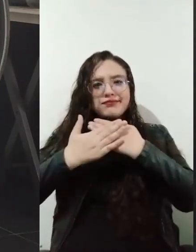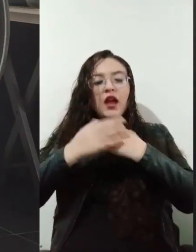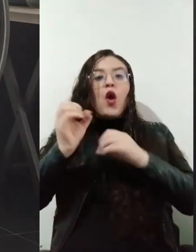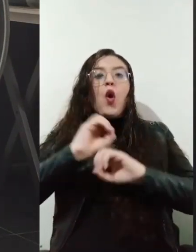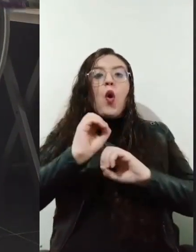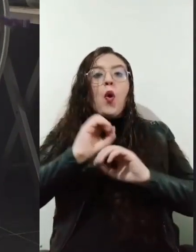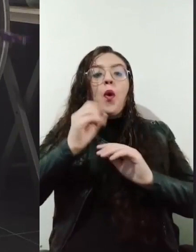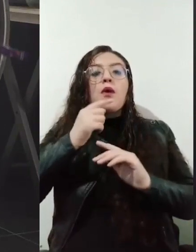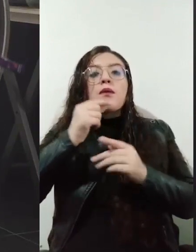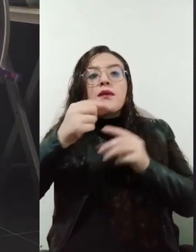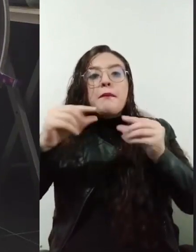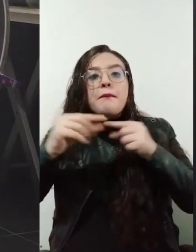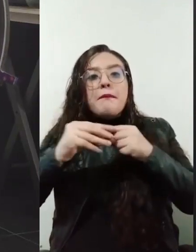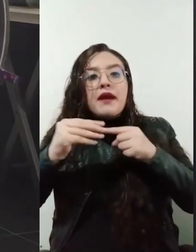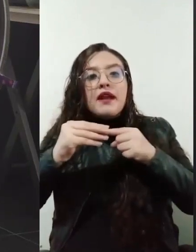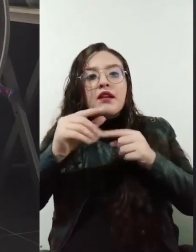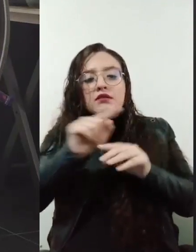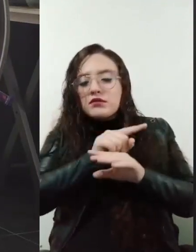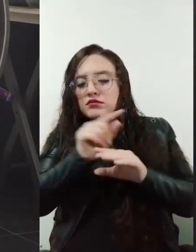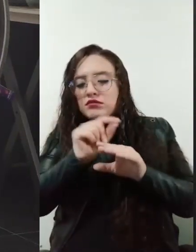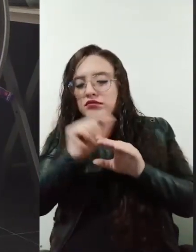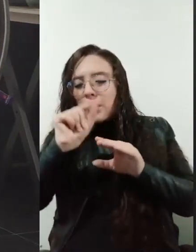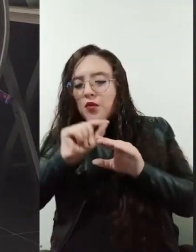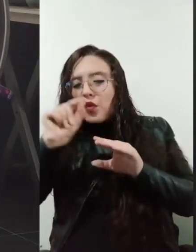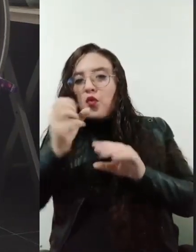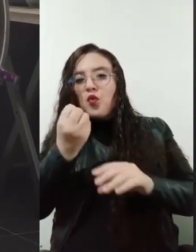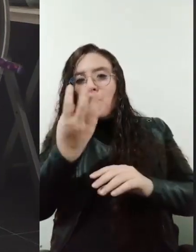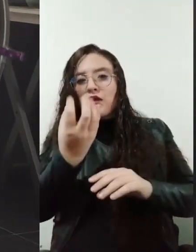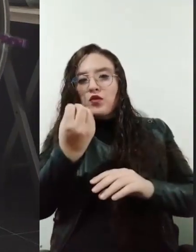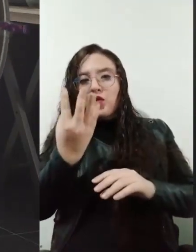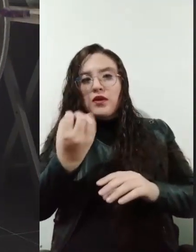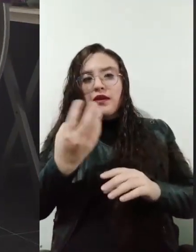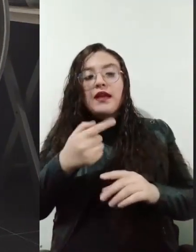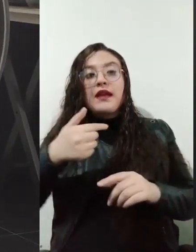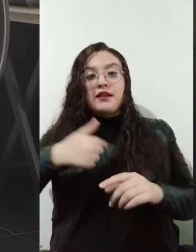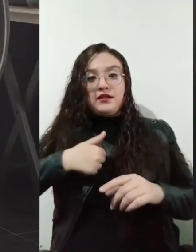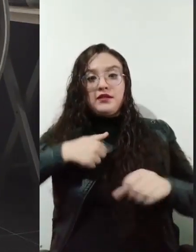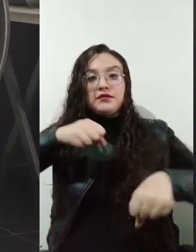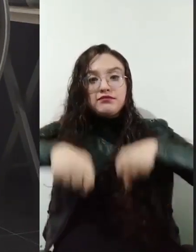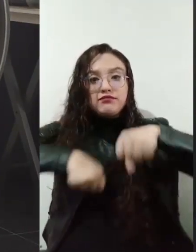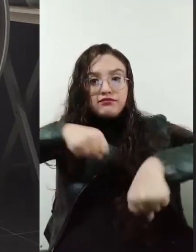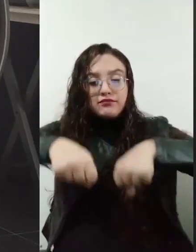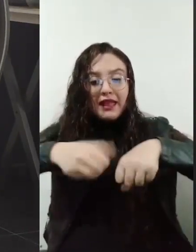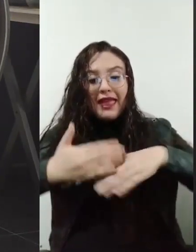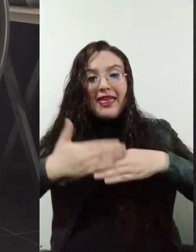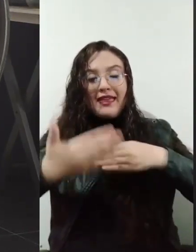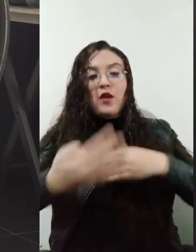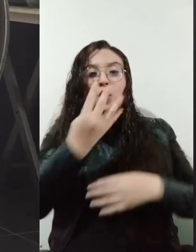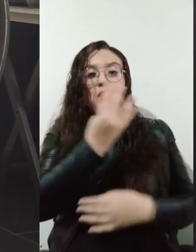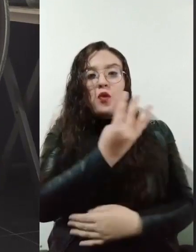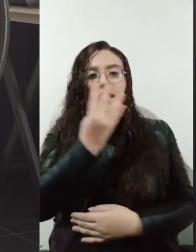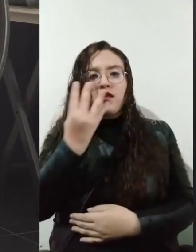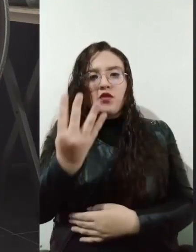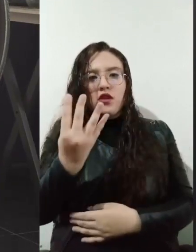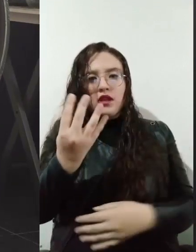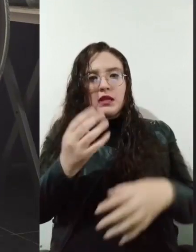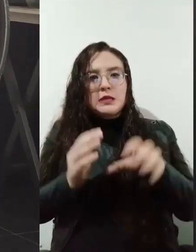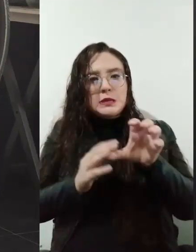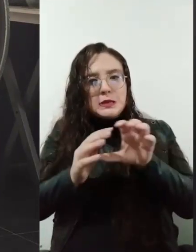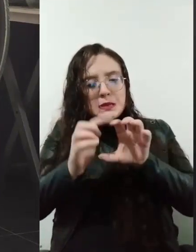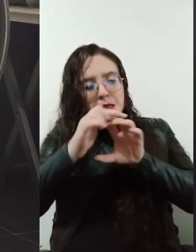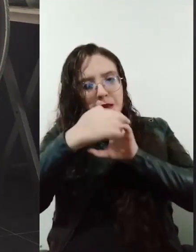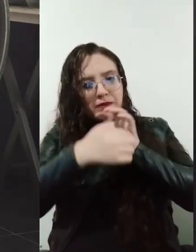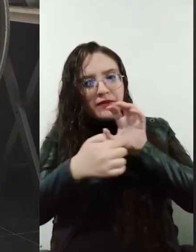marcas que utilizamos en el video 1 o un marcador, hacer una seña y contar los dientes. En el caso de mi bicicleta, el piñón delantero